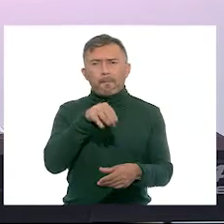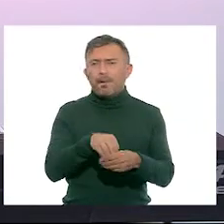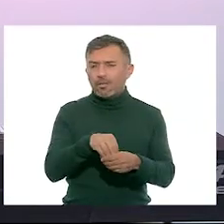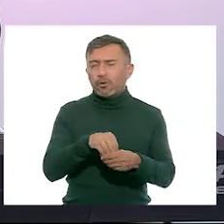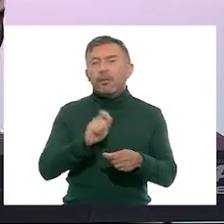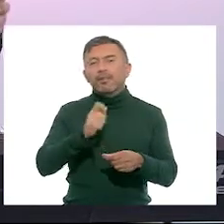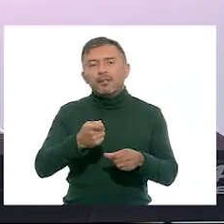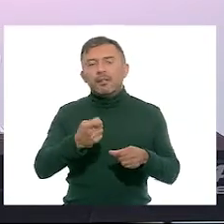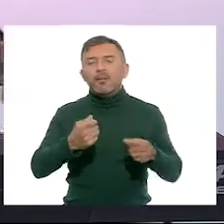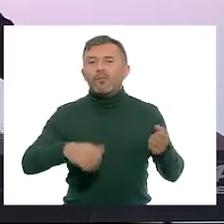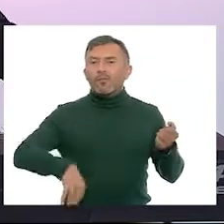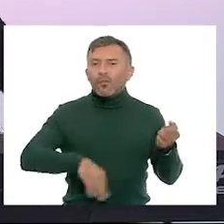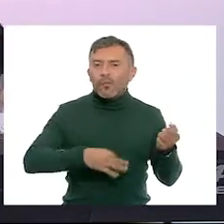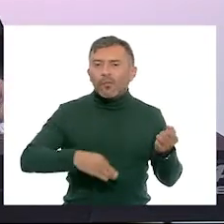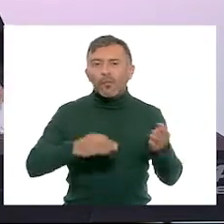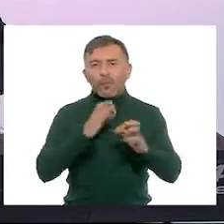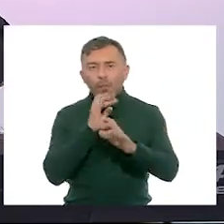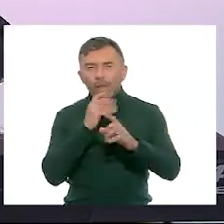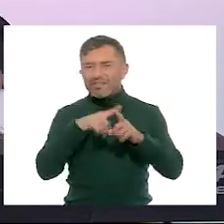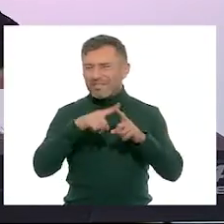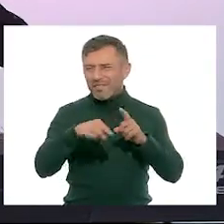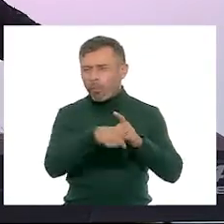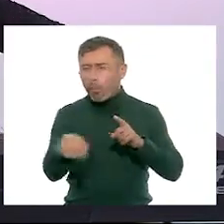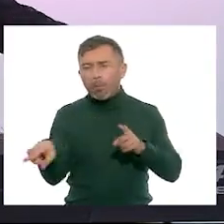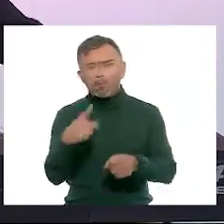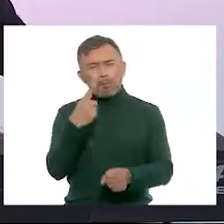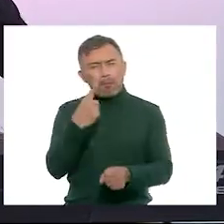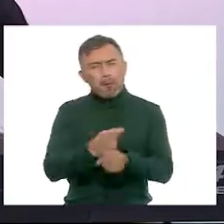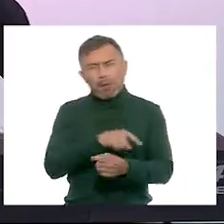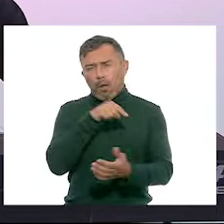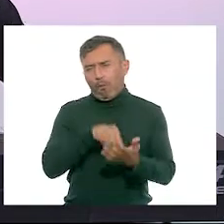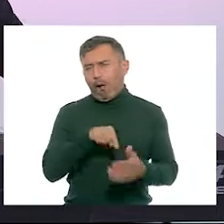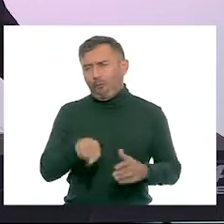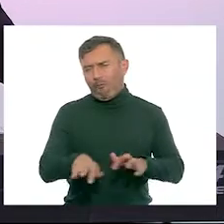los instrumentos porque tiene un registro muy grave.